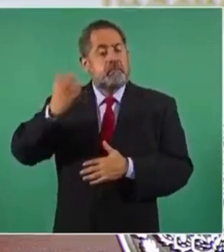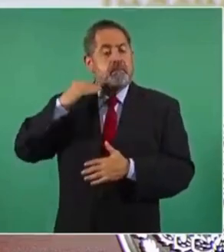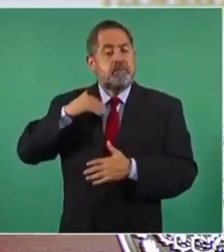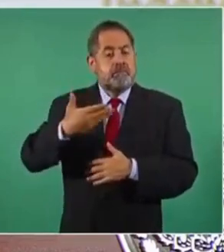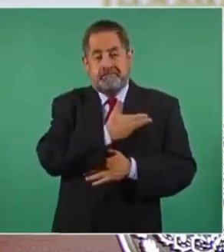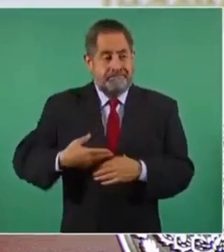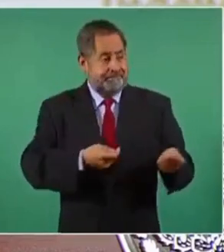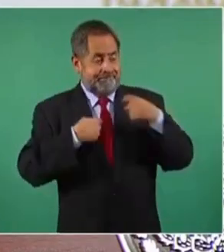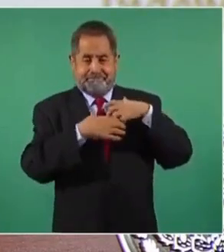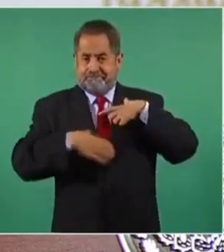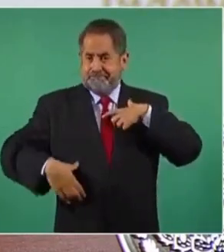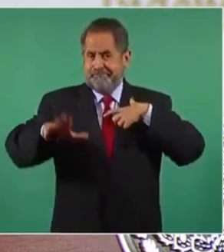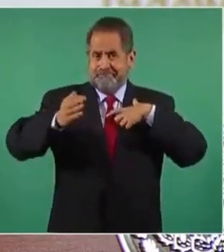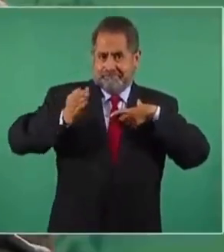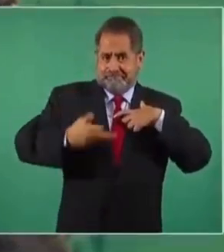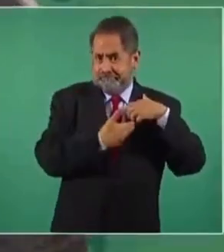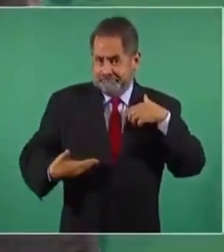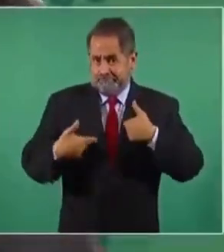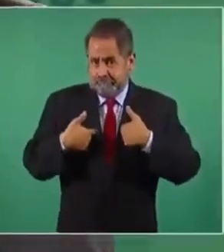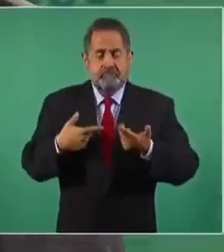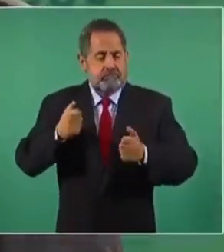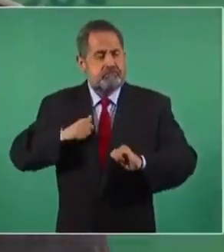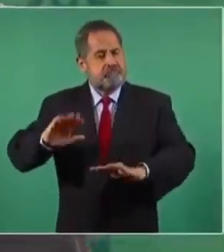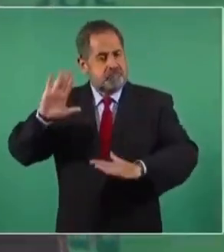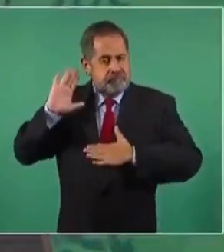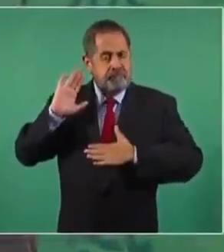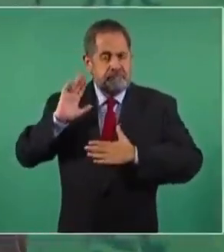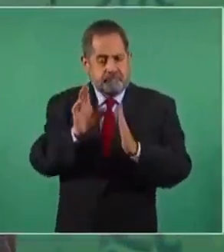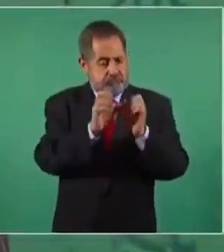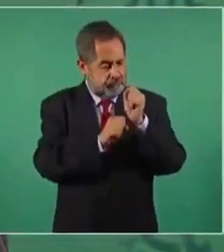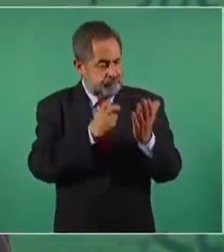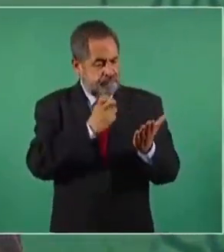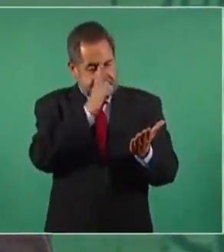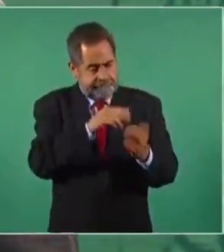como presidente, juré cumplir con la